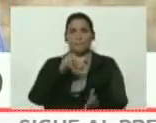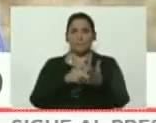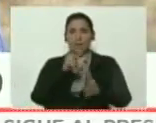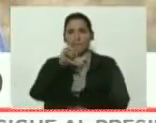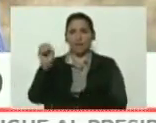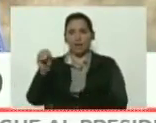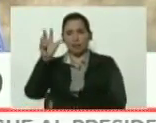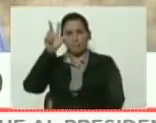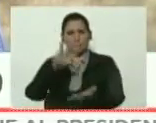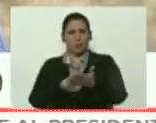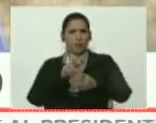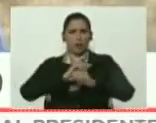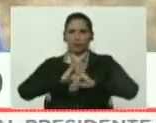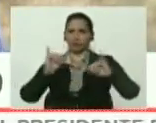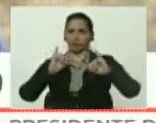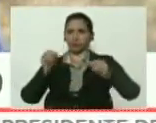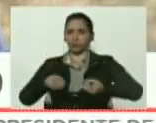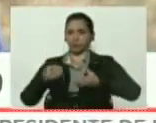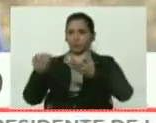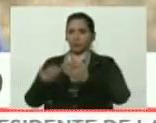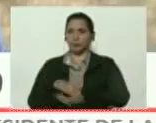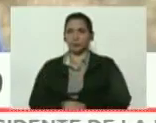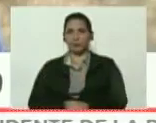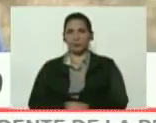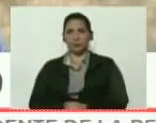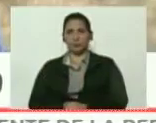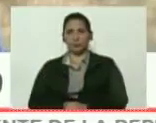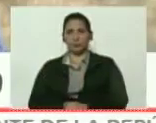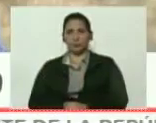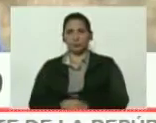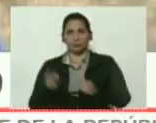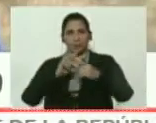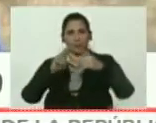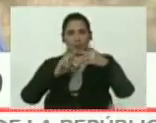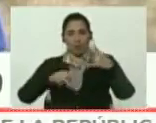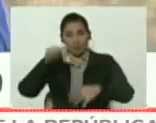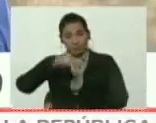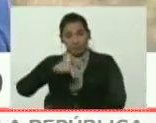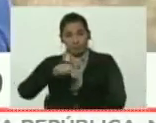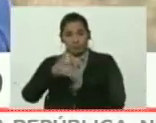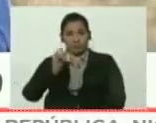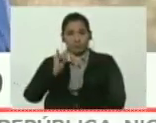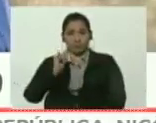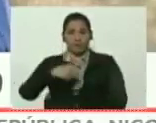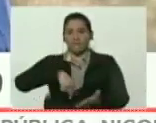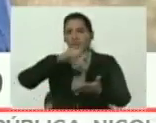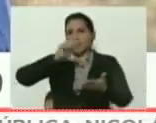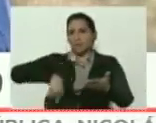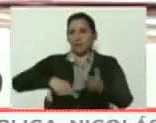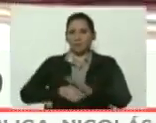Aprobado, muchachos, aprobado. Aprobado los recursos, aquí está la firma.